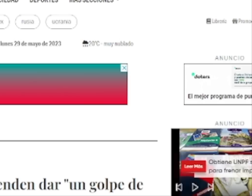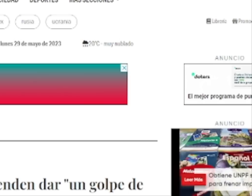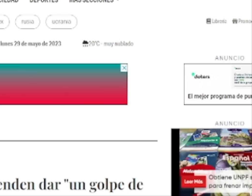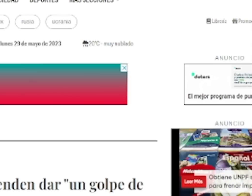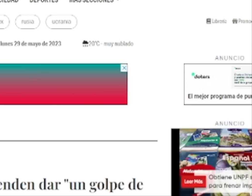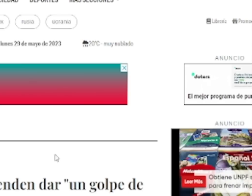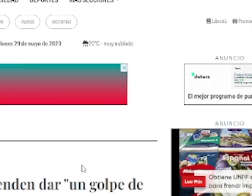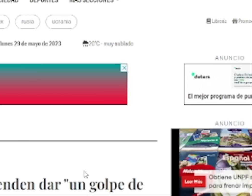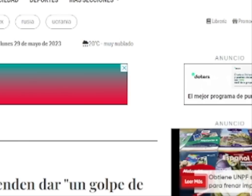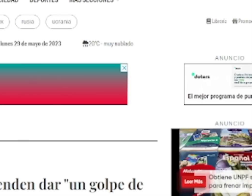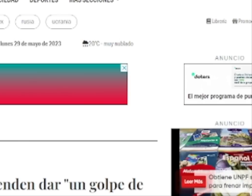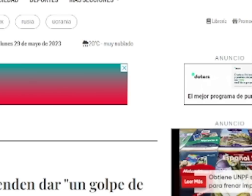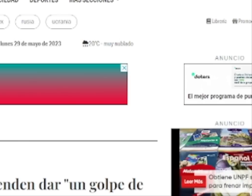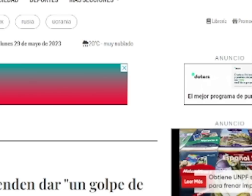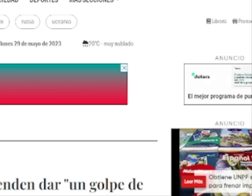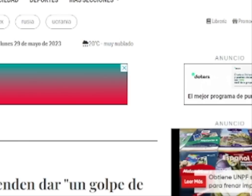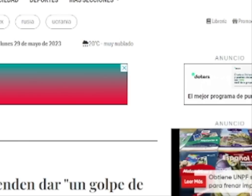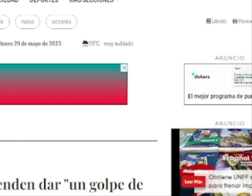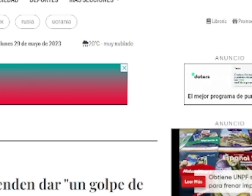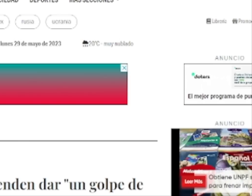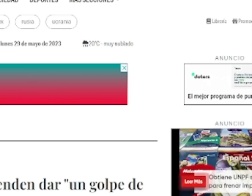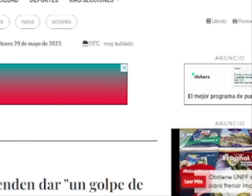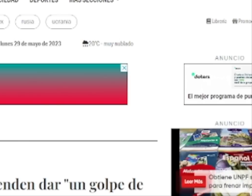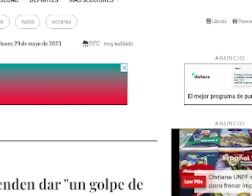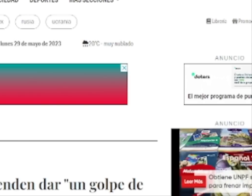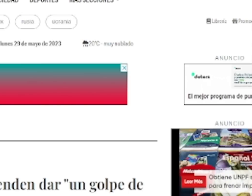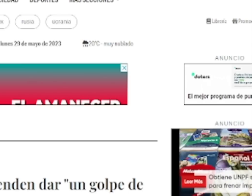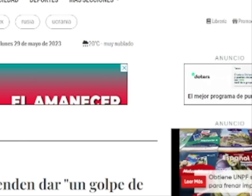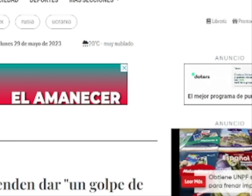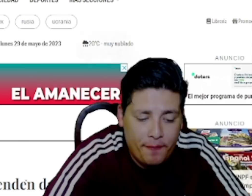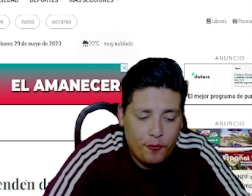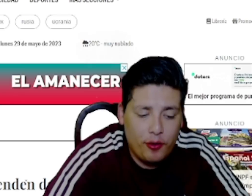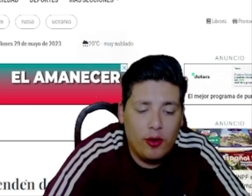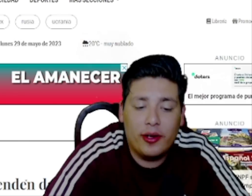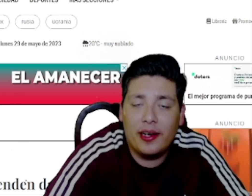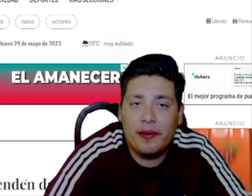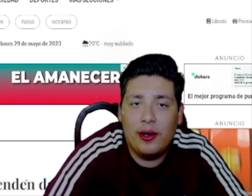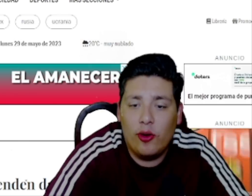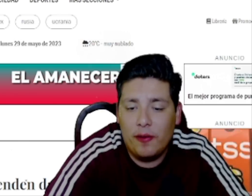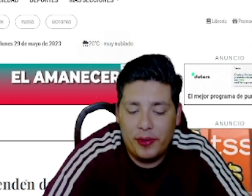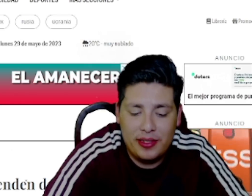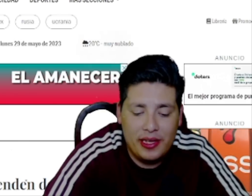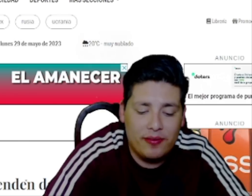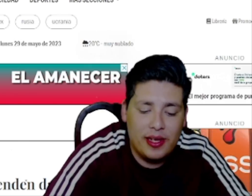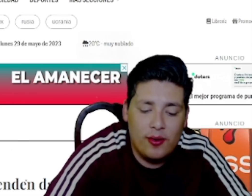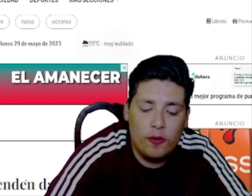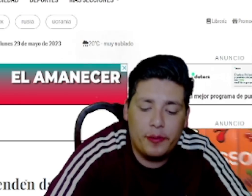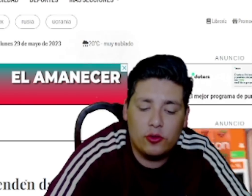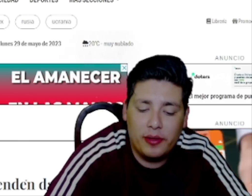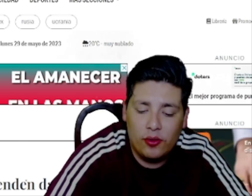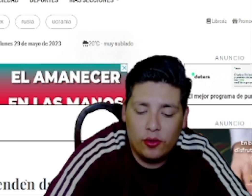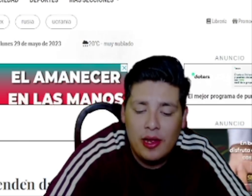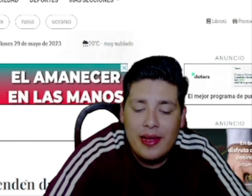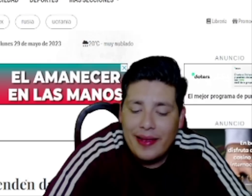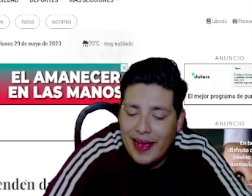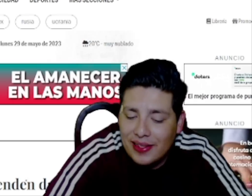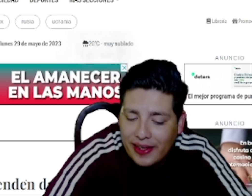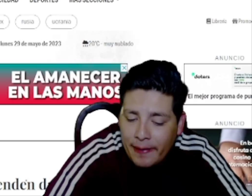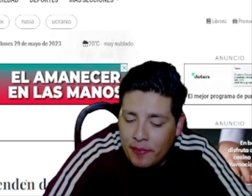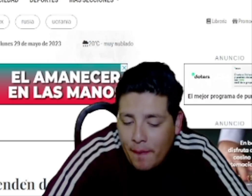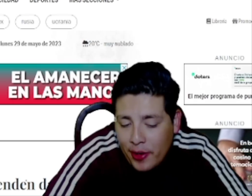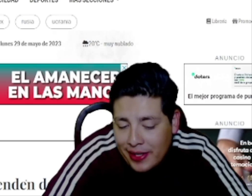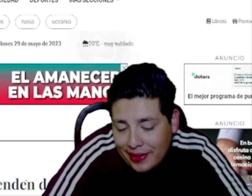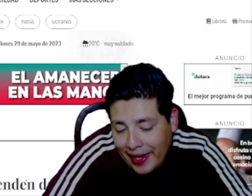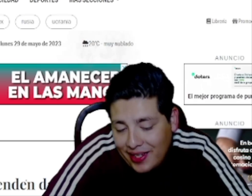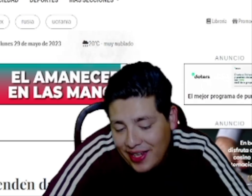lo entienden y eso es lo más lastimoso. Lo que nadie esperaba fue lo que reveló el presidente López Obrador. Y